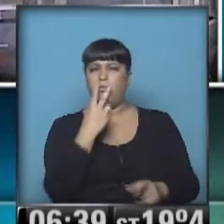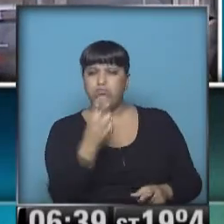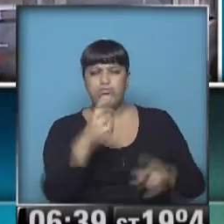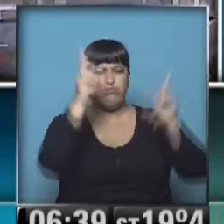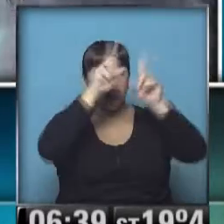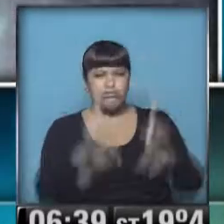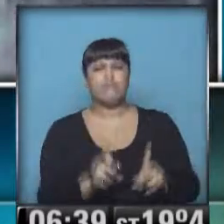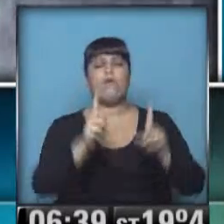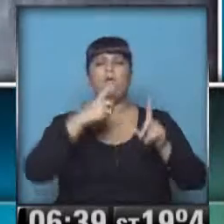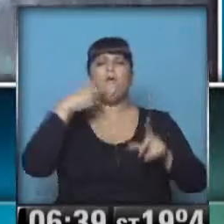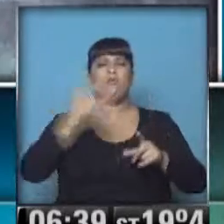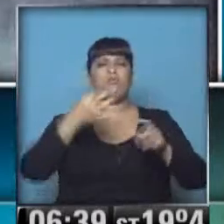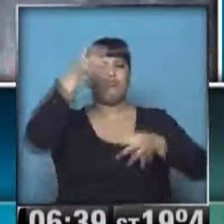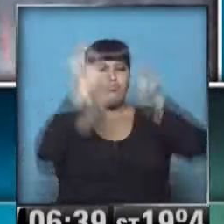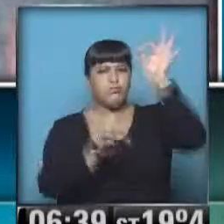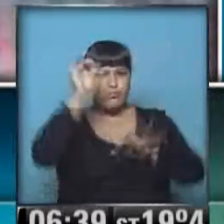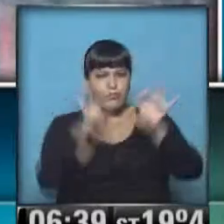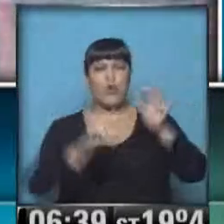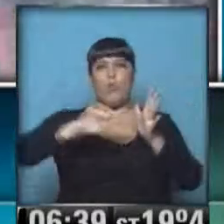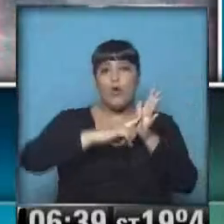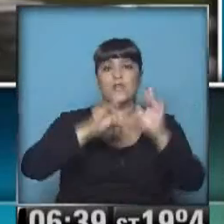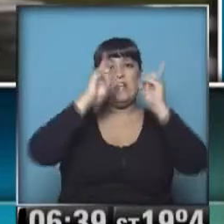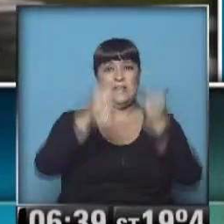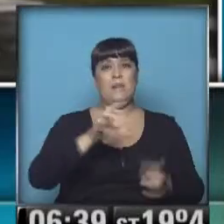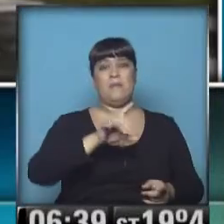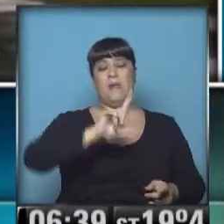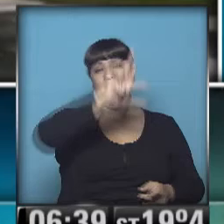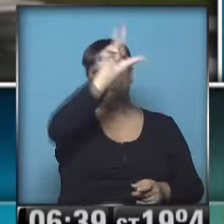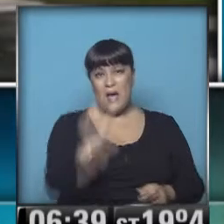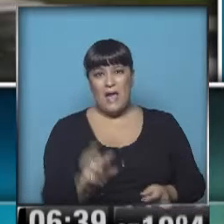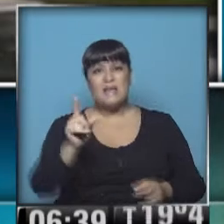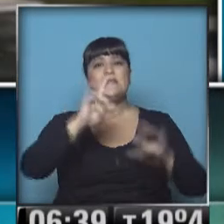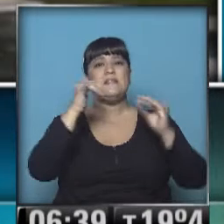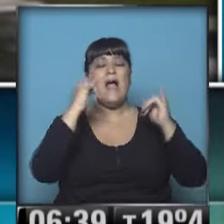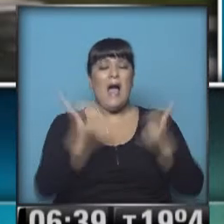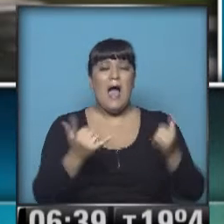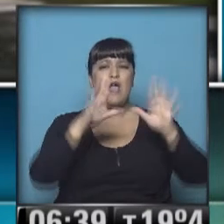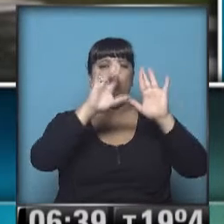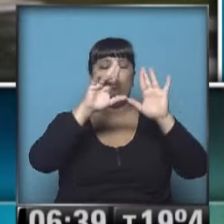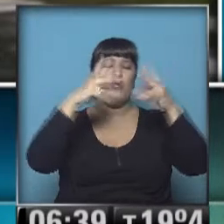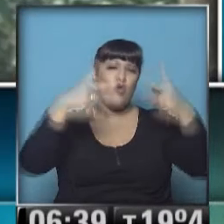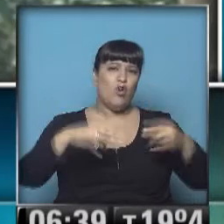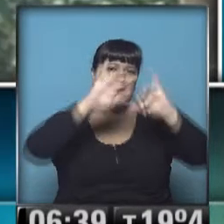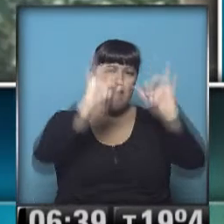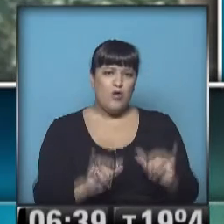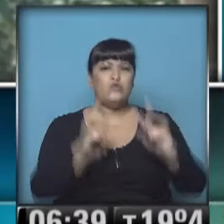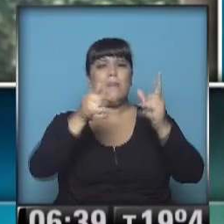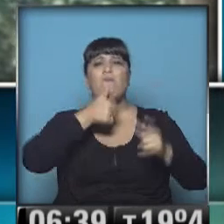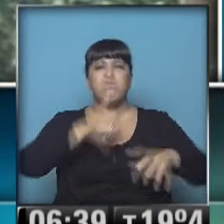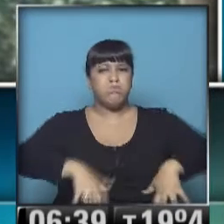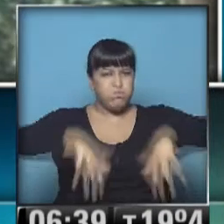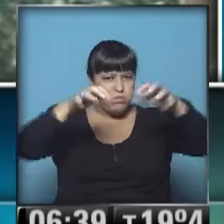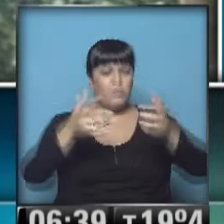granizo, afecta a Buenos Aires y el centro del país. Hay inundaciones y cortes de luz en numerosos barrios de la ciudad y el conurbano.